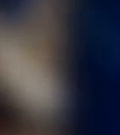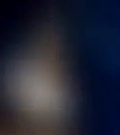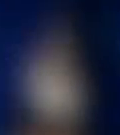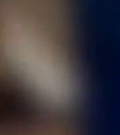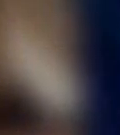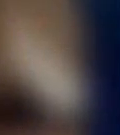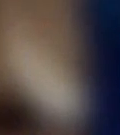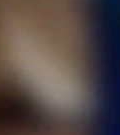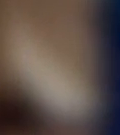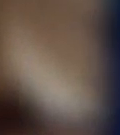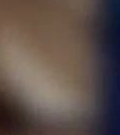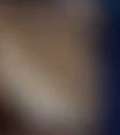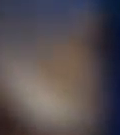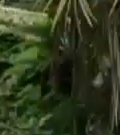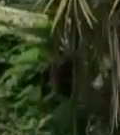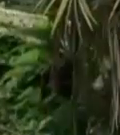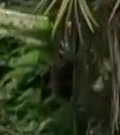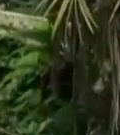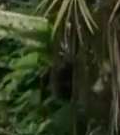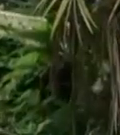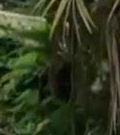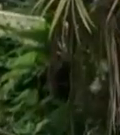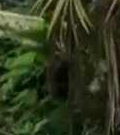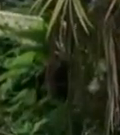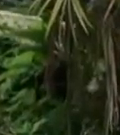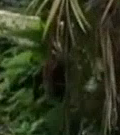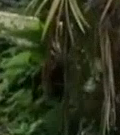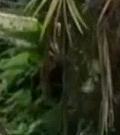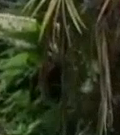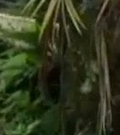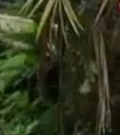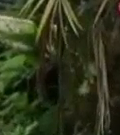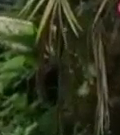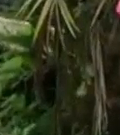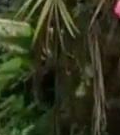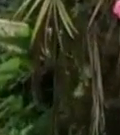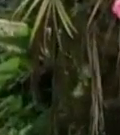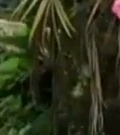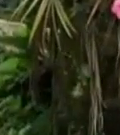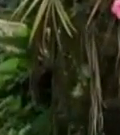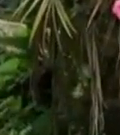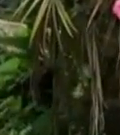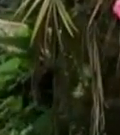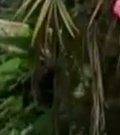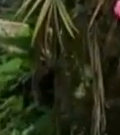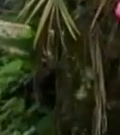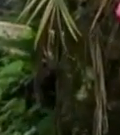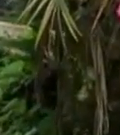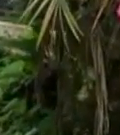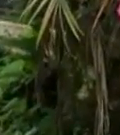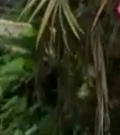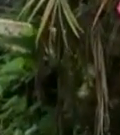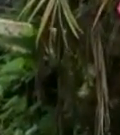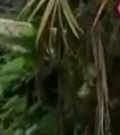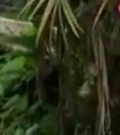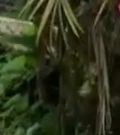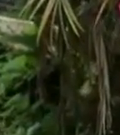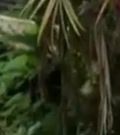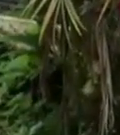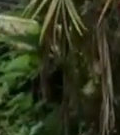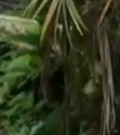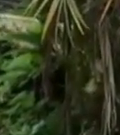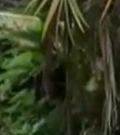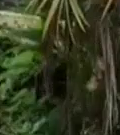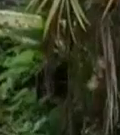mí. Quédate en casa. Que todos puedan salir, que ya no estés en enfermedad. Y que Diosito los